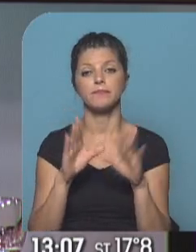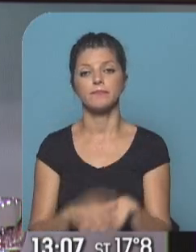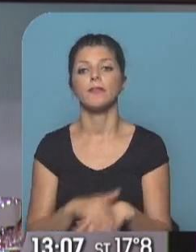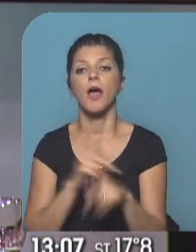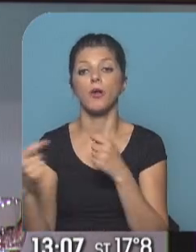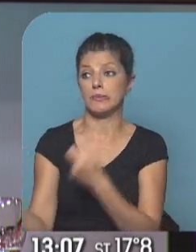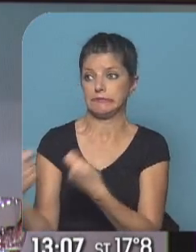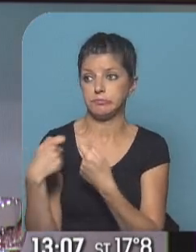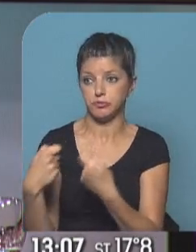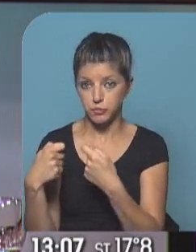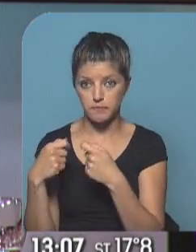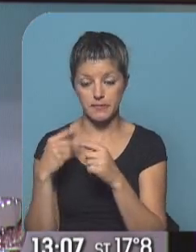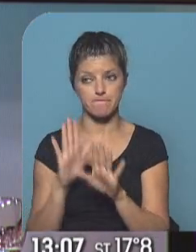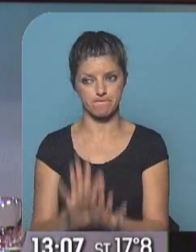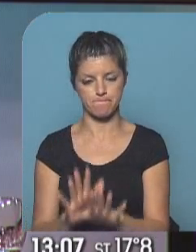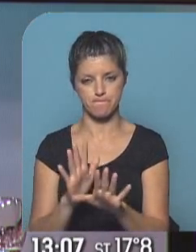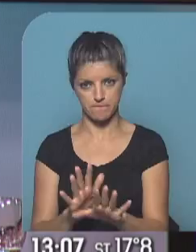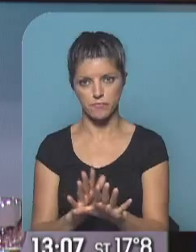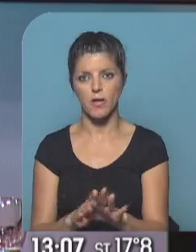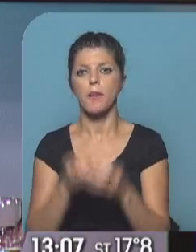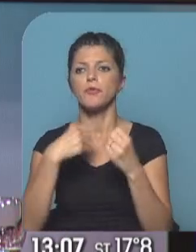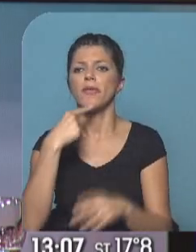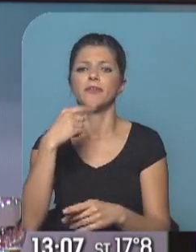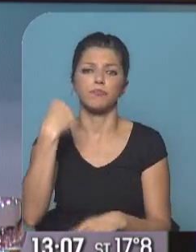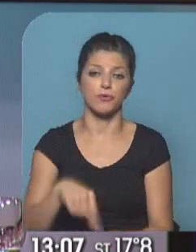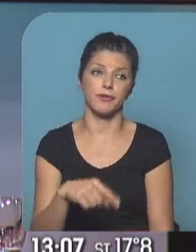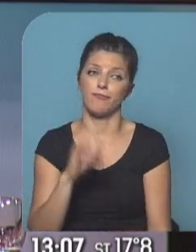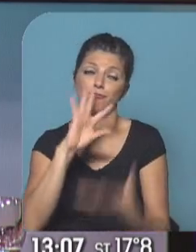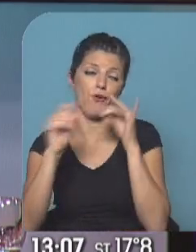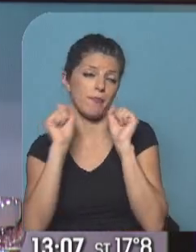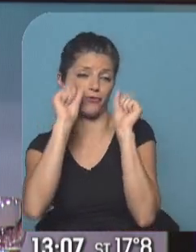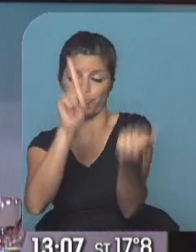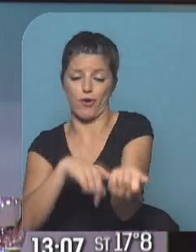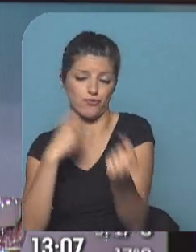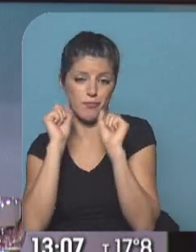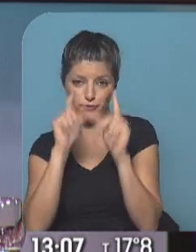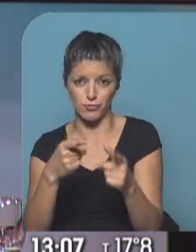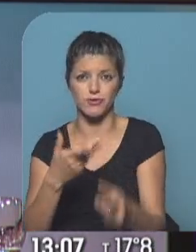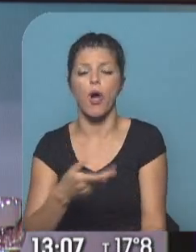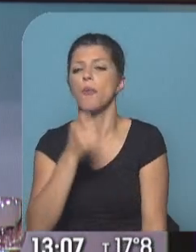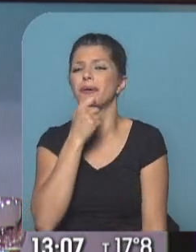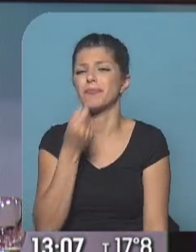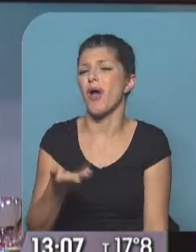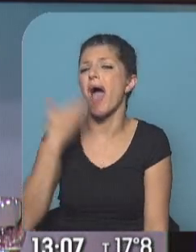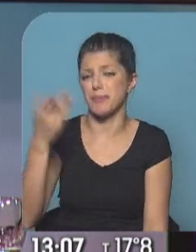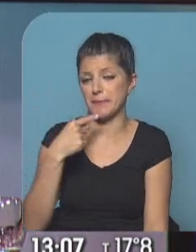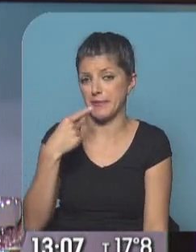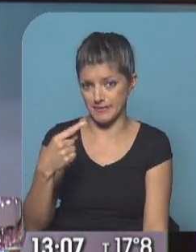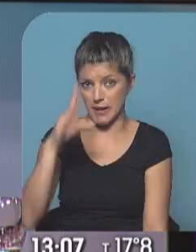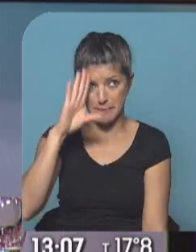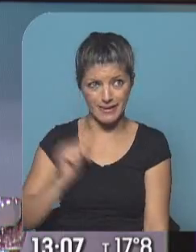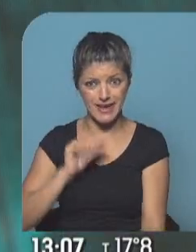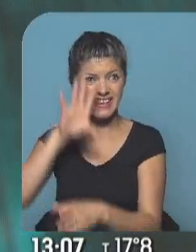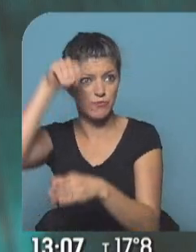que hacer algo. Y empezó a decir cosas al estilo Trump, lo cual hablar de una intervención militar solo benefició